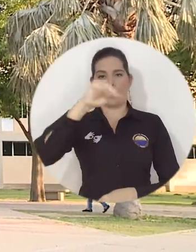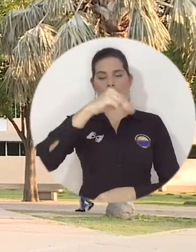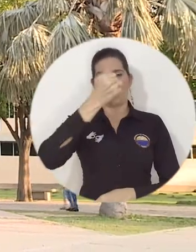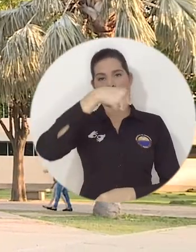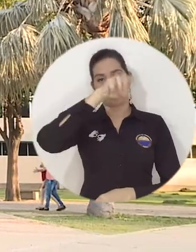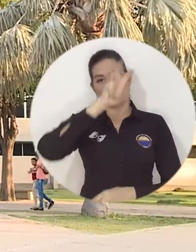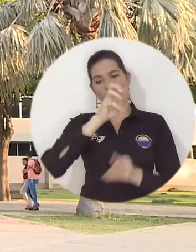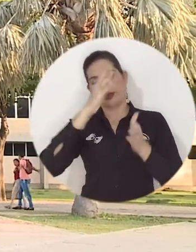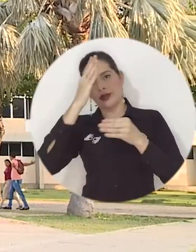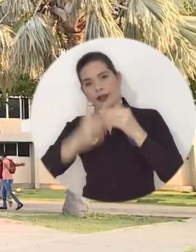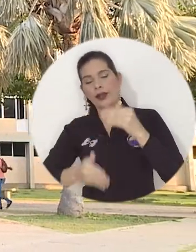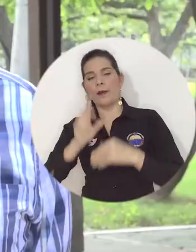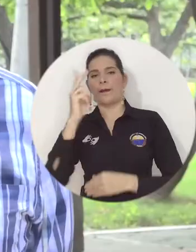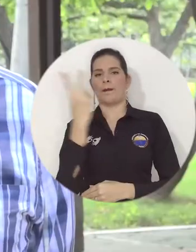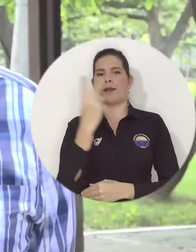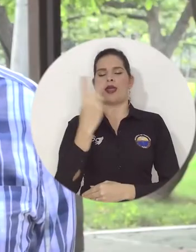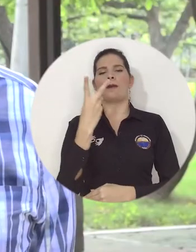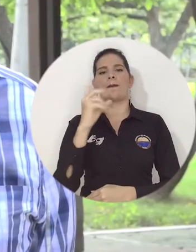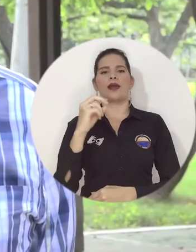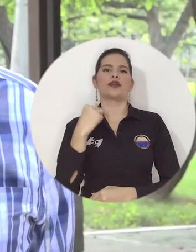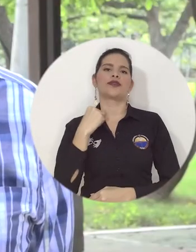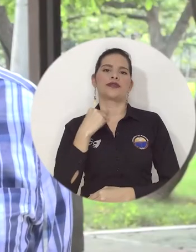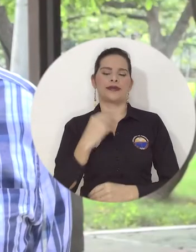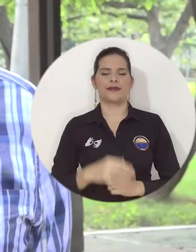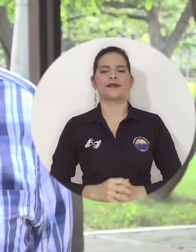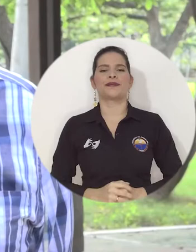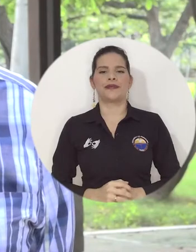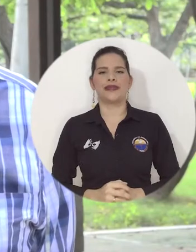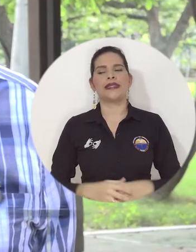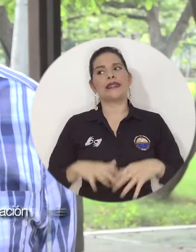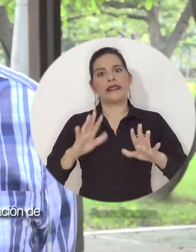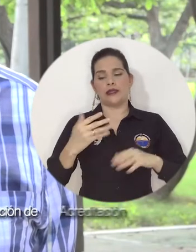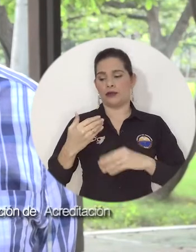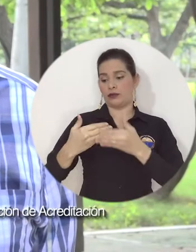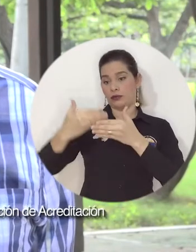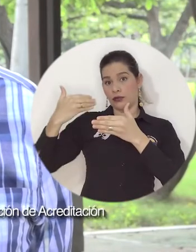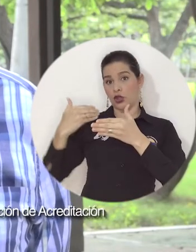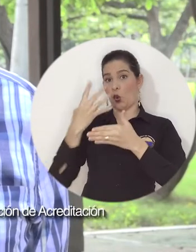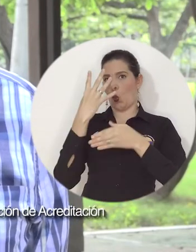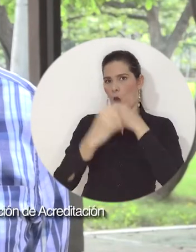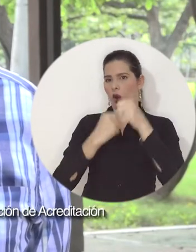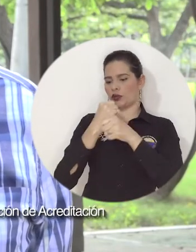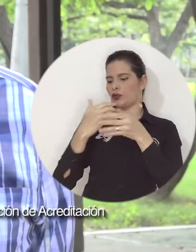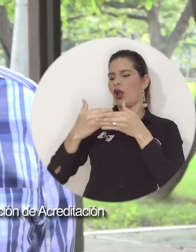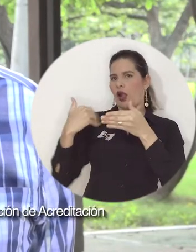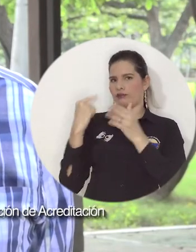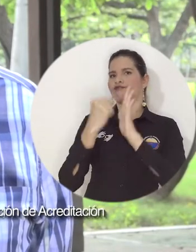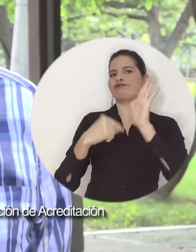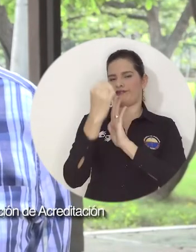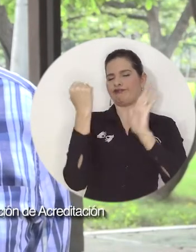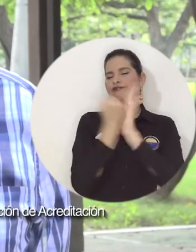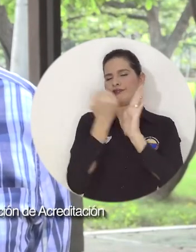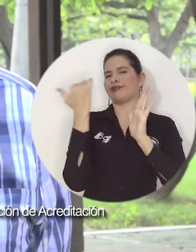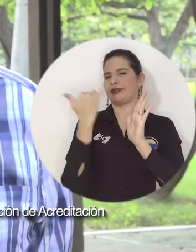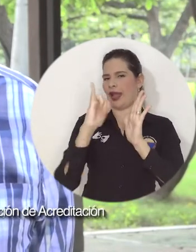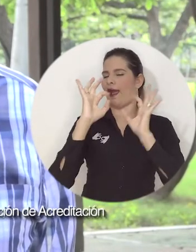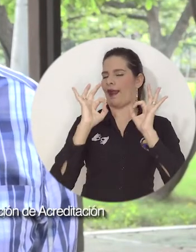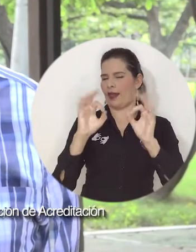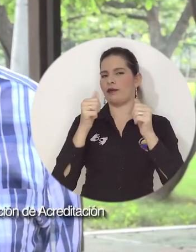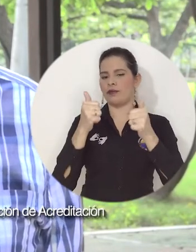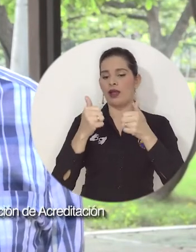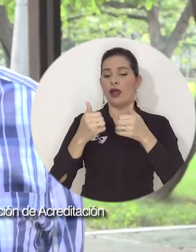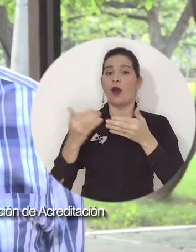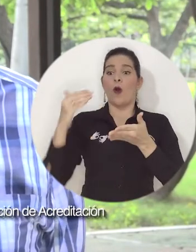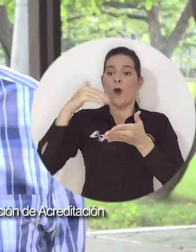el viernes 20 de noviembre. Seguramente hoy, 4 años después de nuestra vigencia de la acreditación,